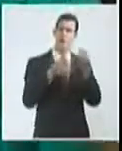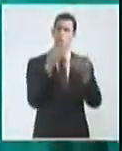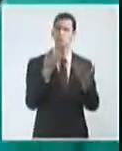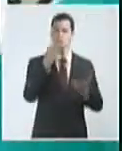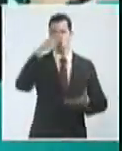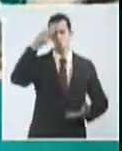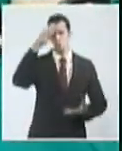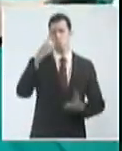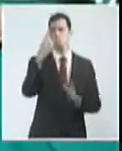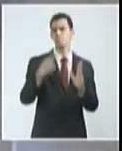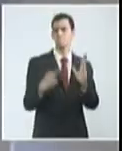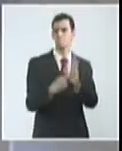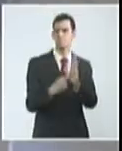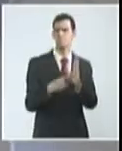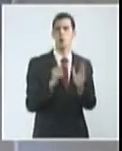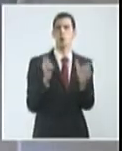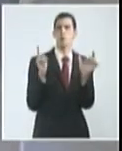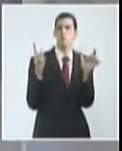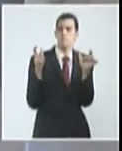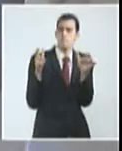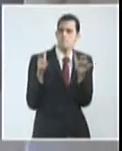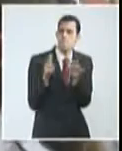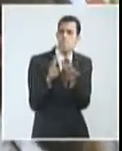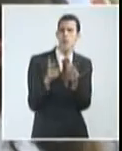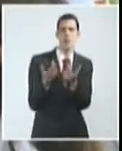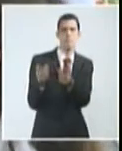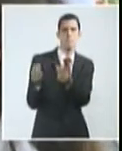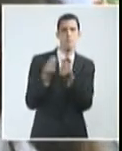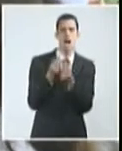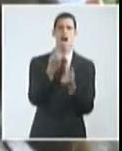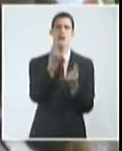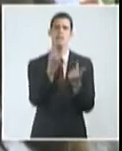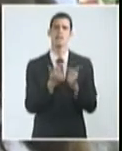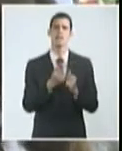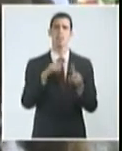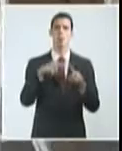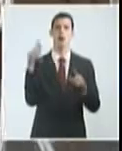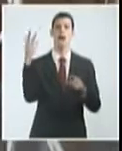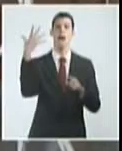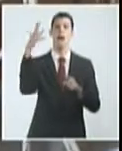iba a disminuir sus niveles de ingresos, por lo tanto íbamos a tener desabastecimiento.